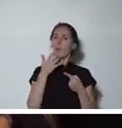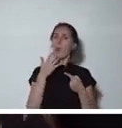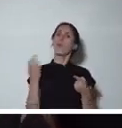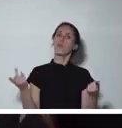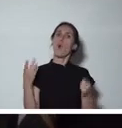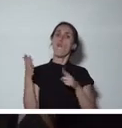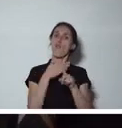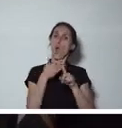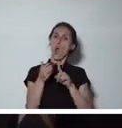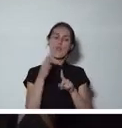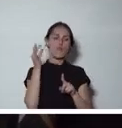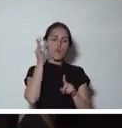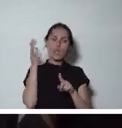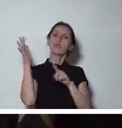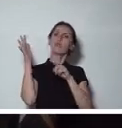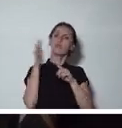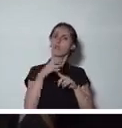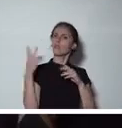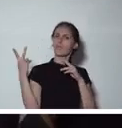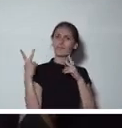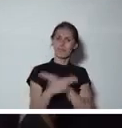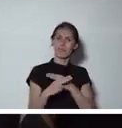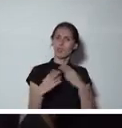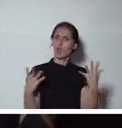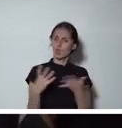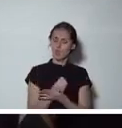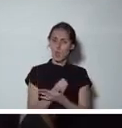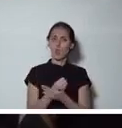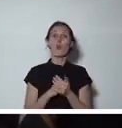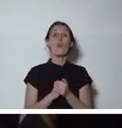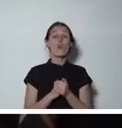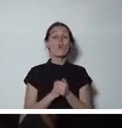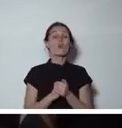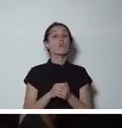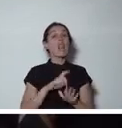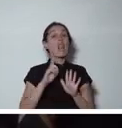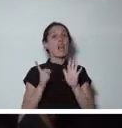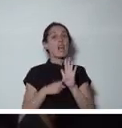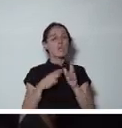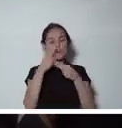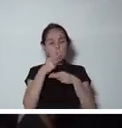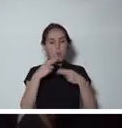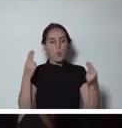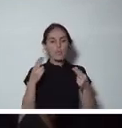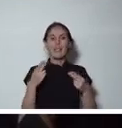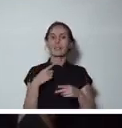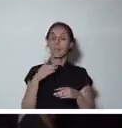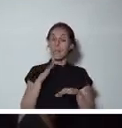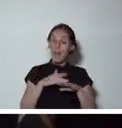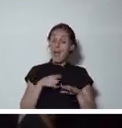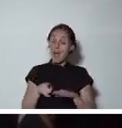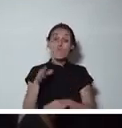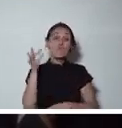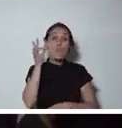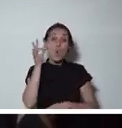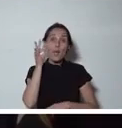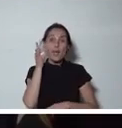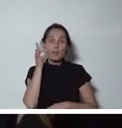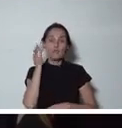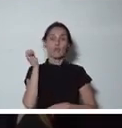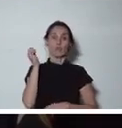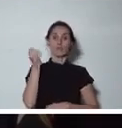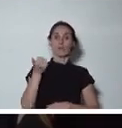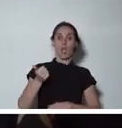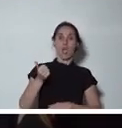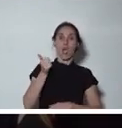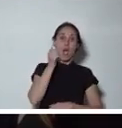garantizar a través de la ley y de las políticas públicas que ninguna mujer víctima de una violación víctima de una situación de acoso laboral que